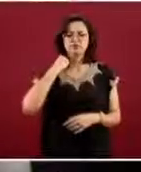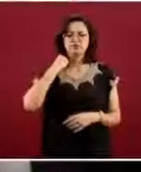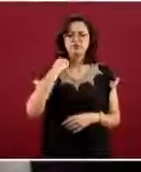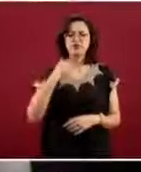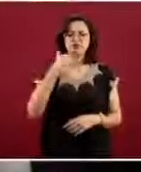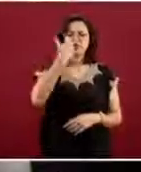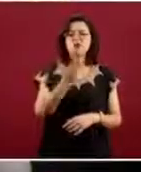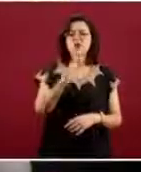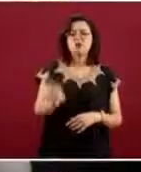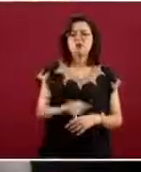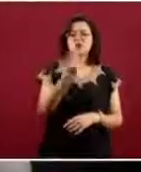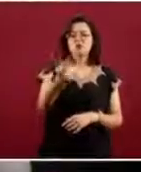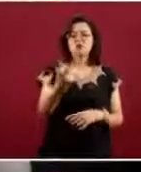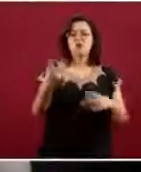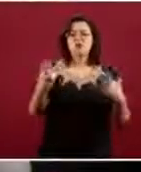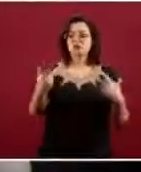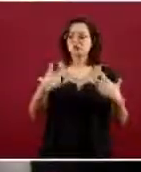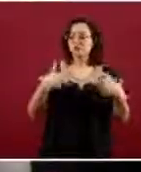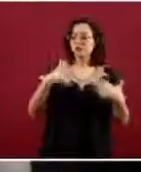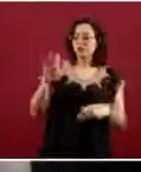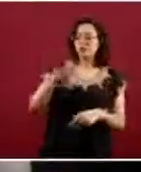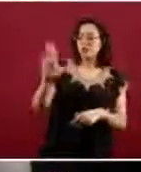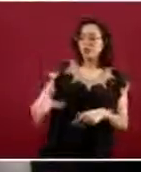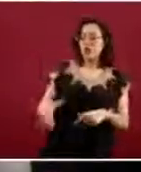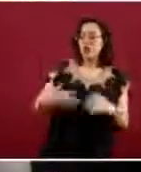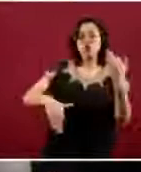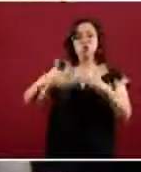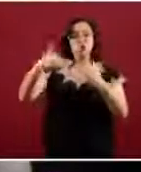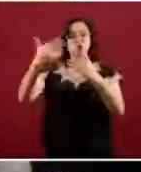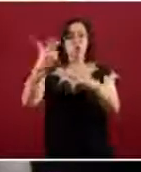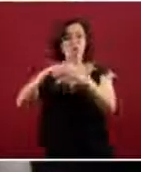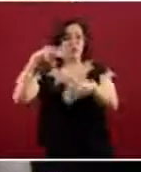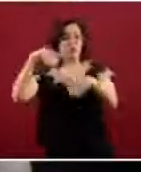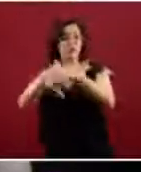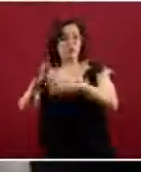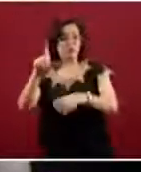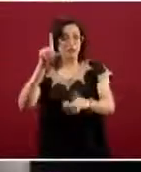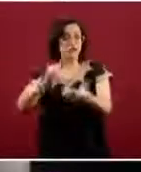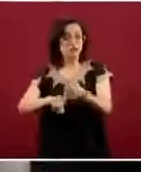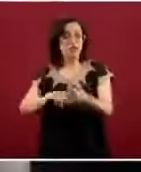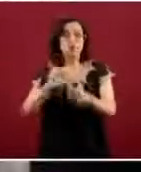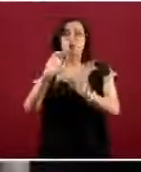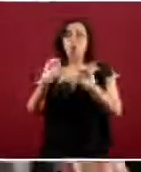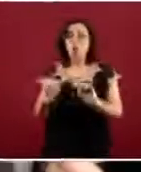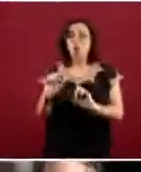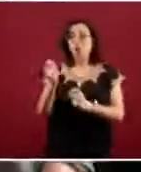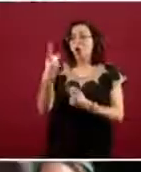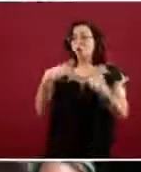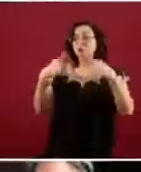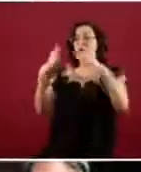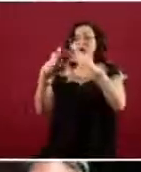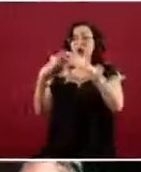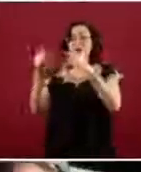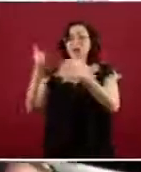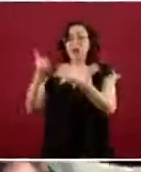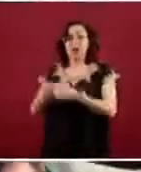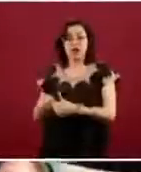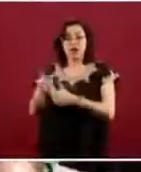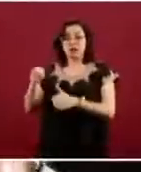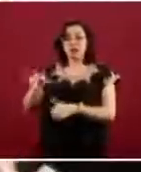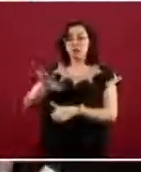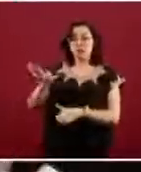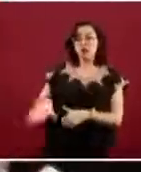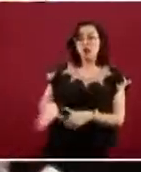todas fueron hospitalizados, alguno murió en casa y qué tan rápido se han agravado los pacientes. El día de